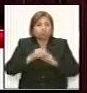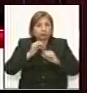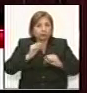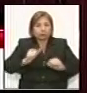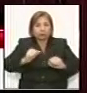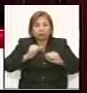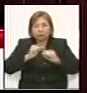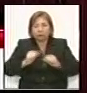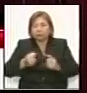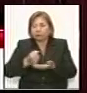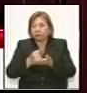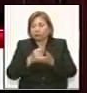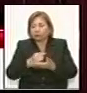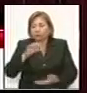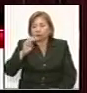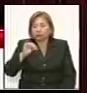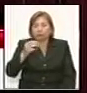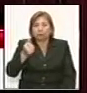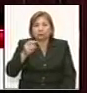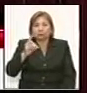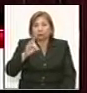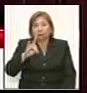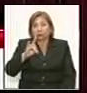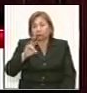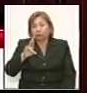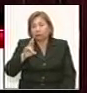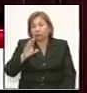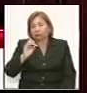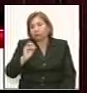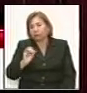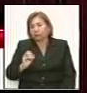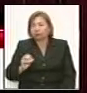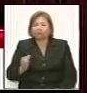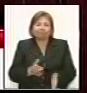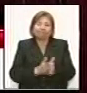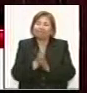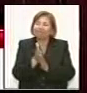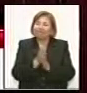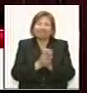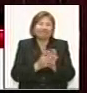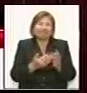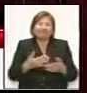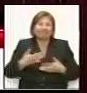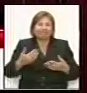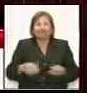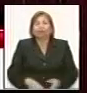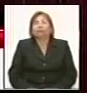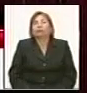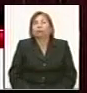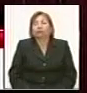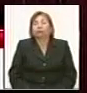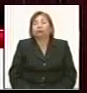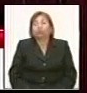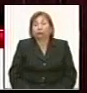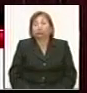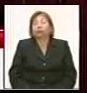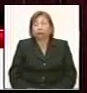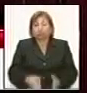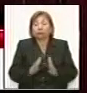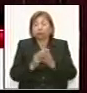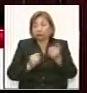Maduro, ¿no? Pero no con mucho entusiasmo. No con muchos temas, pero sí han estado a favor